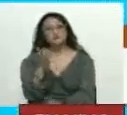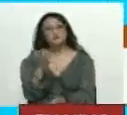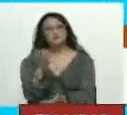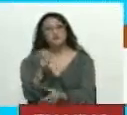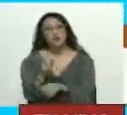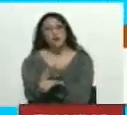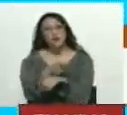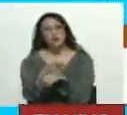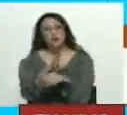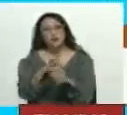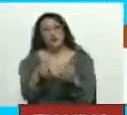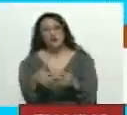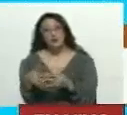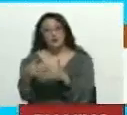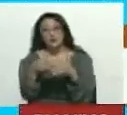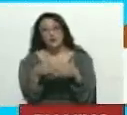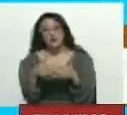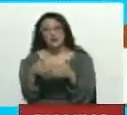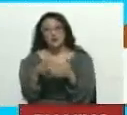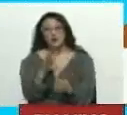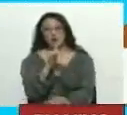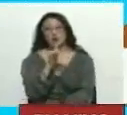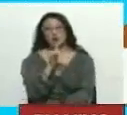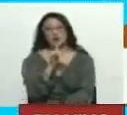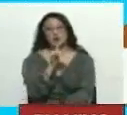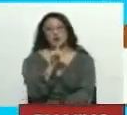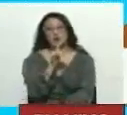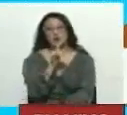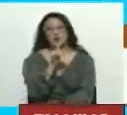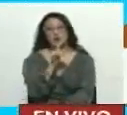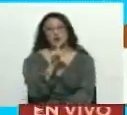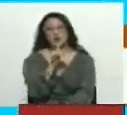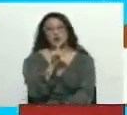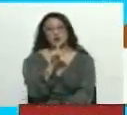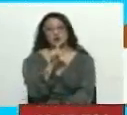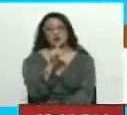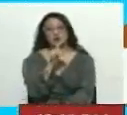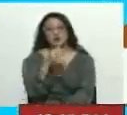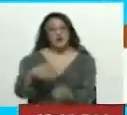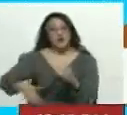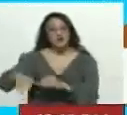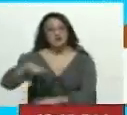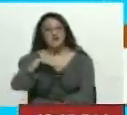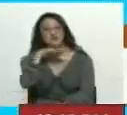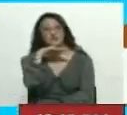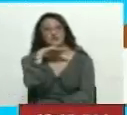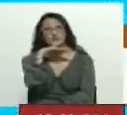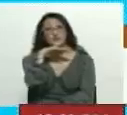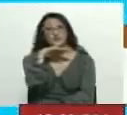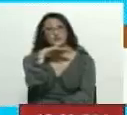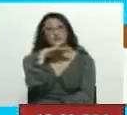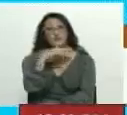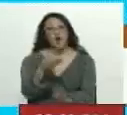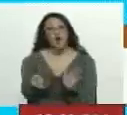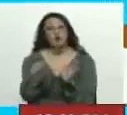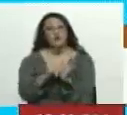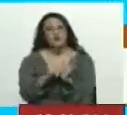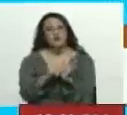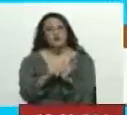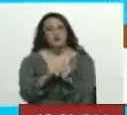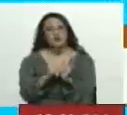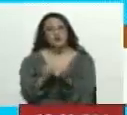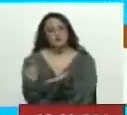los gobiernos de los Estados Unidos no tienen teniendo tanto en abundancia recibimos de nuevo una